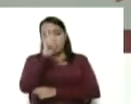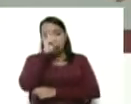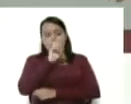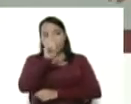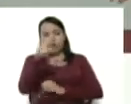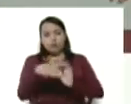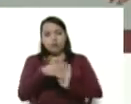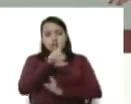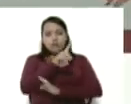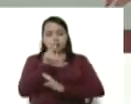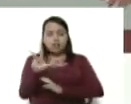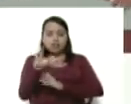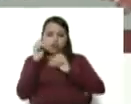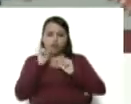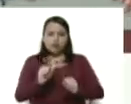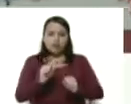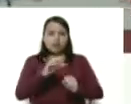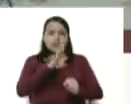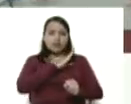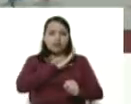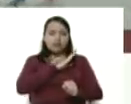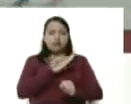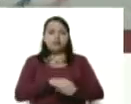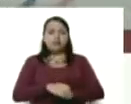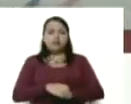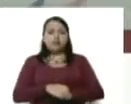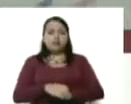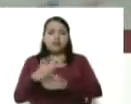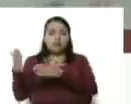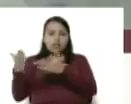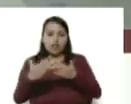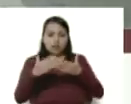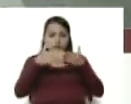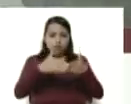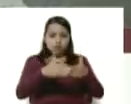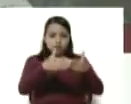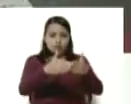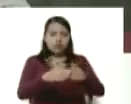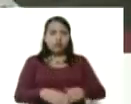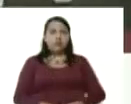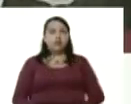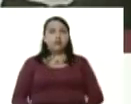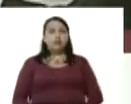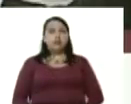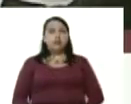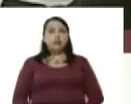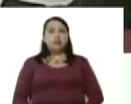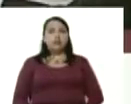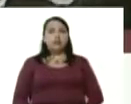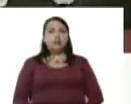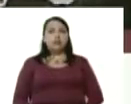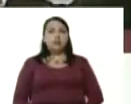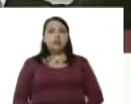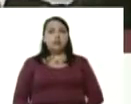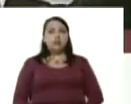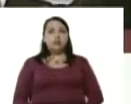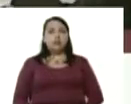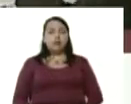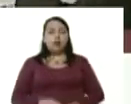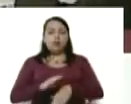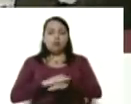mucha firmeza, cuando tuvimos que traernos al buque Teldic Beldana a un puerto en Venezuela, por